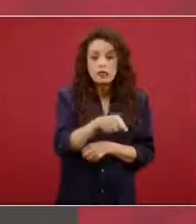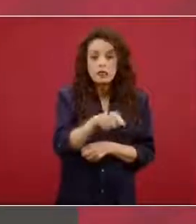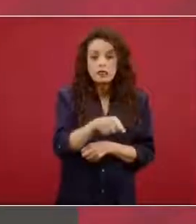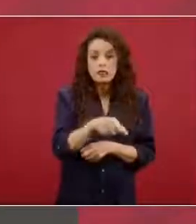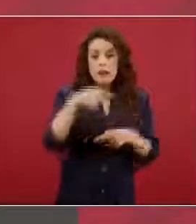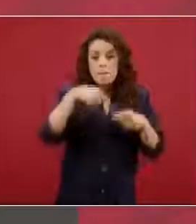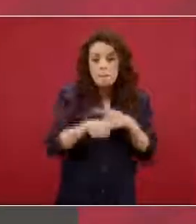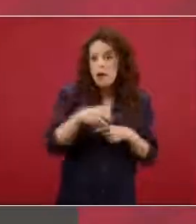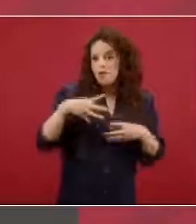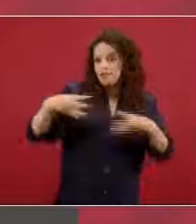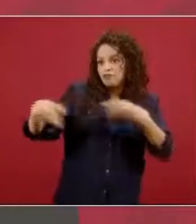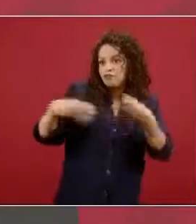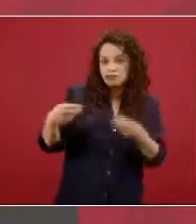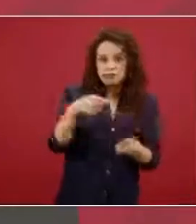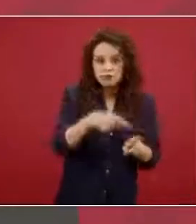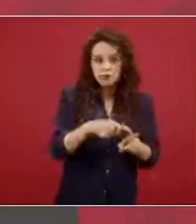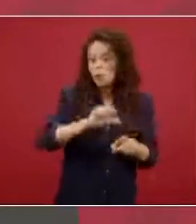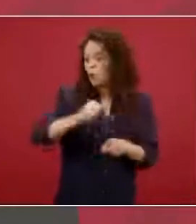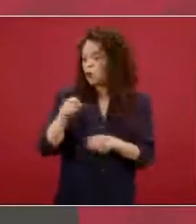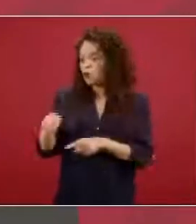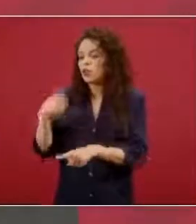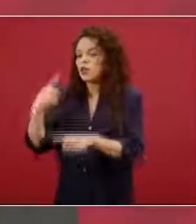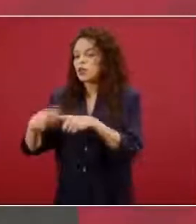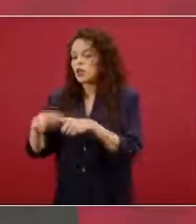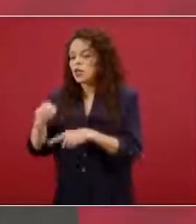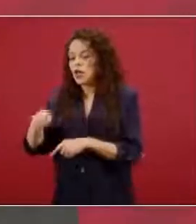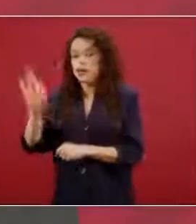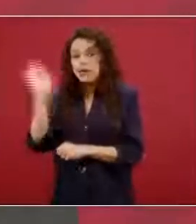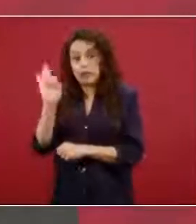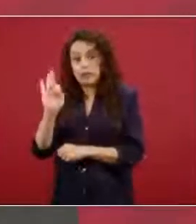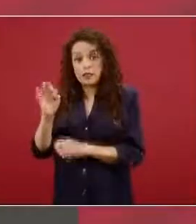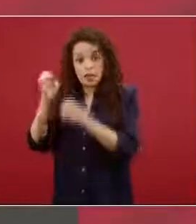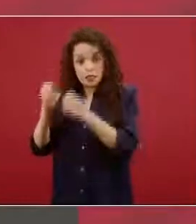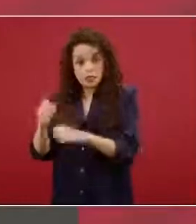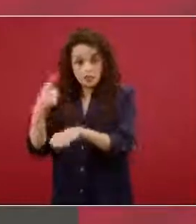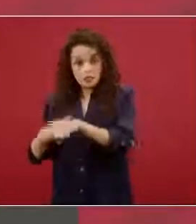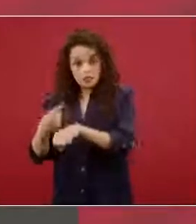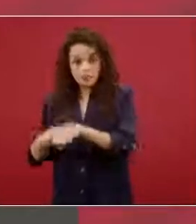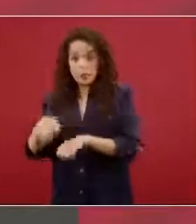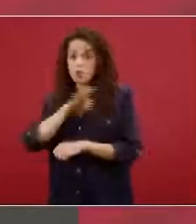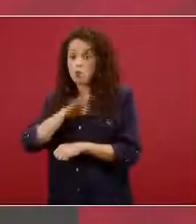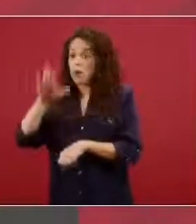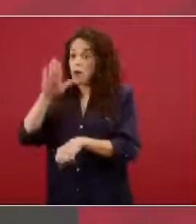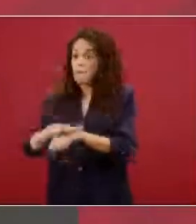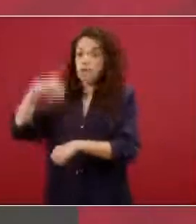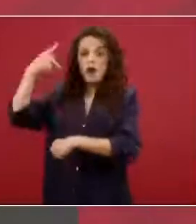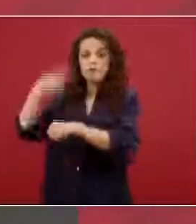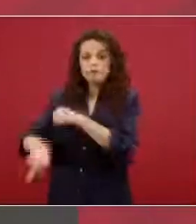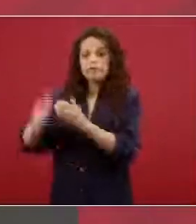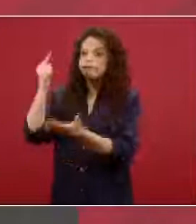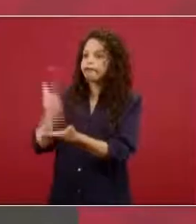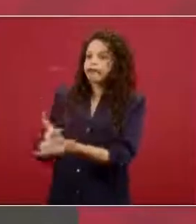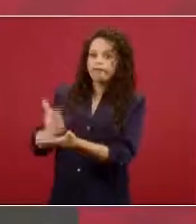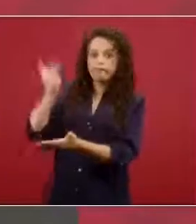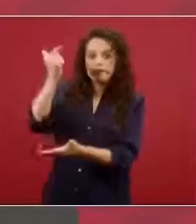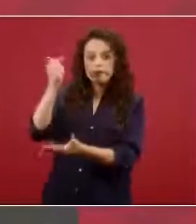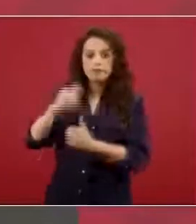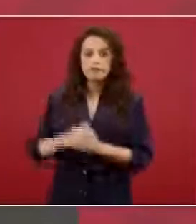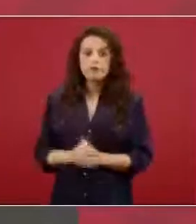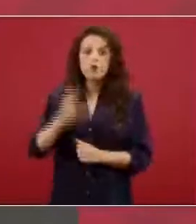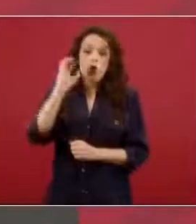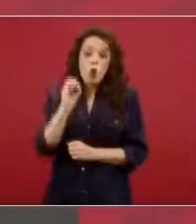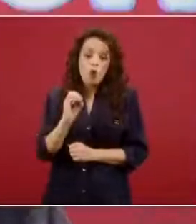un lado. Por otro lado, quiénes son las personas que en caso de enfermar pudieran tener los mayores riesgos de complicarse o eventualmente